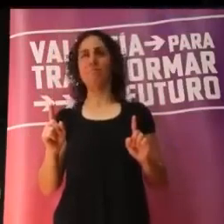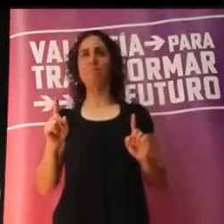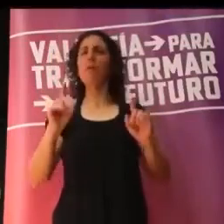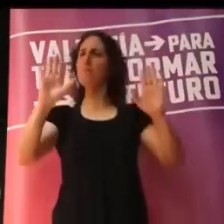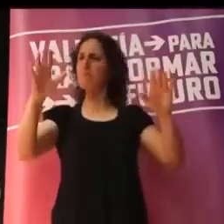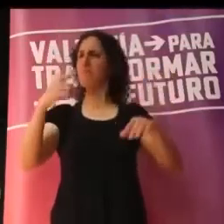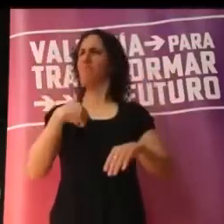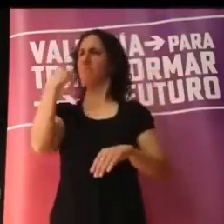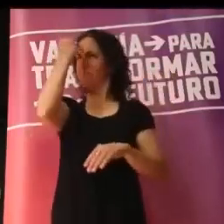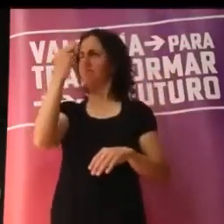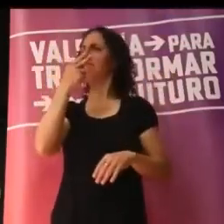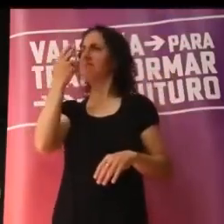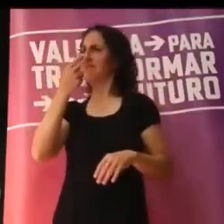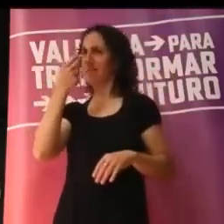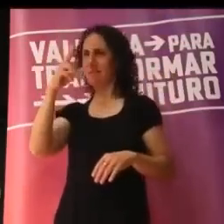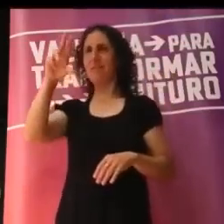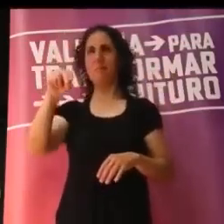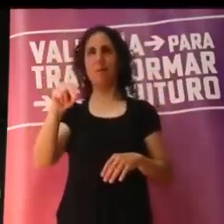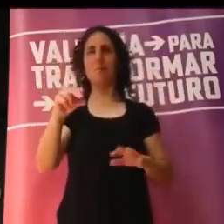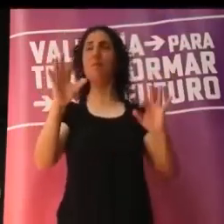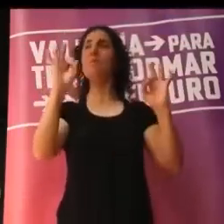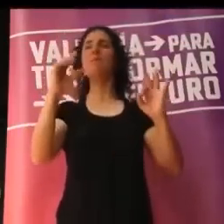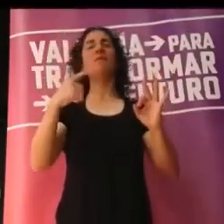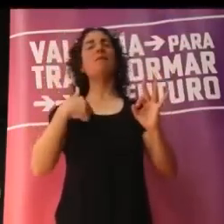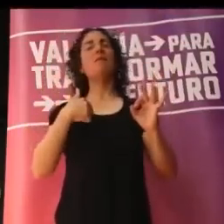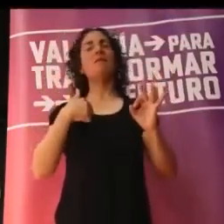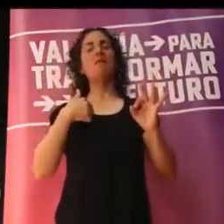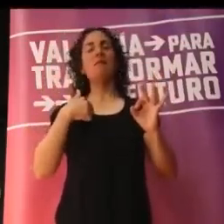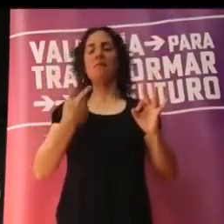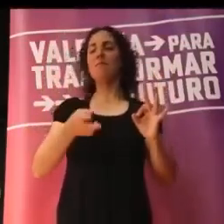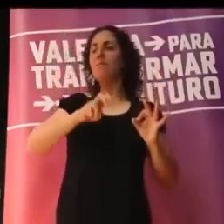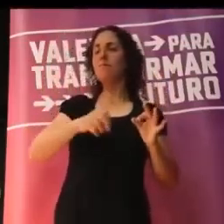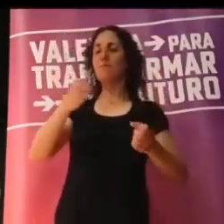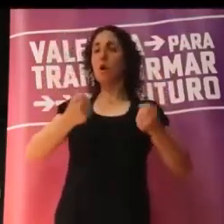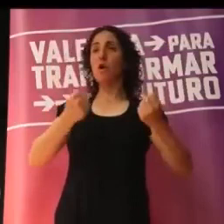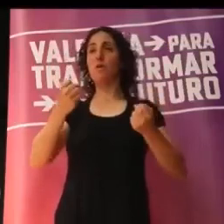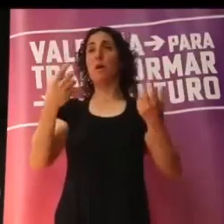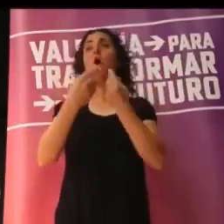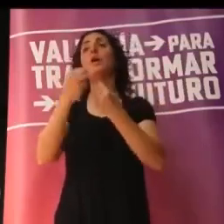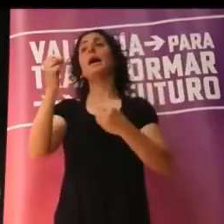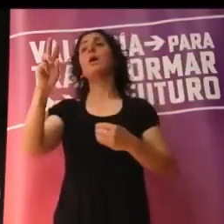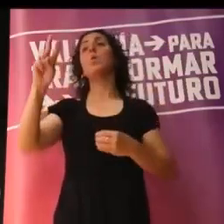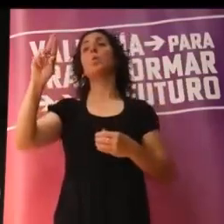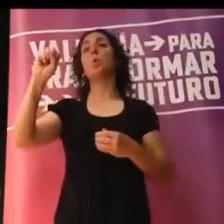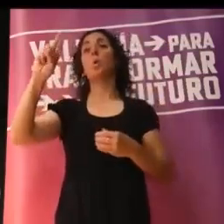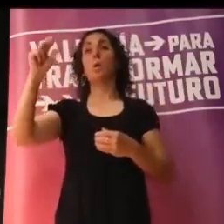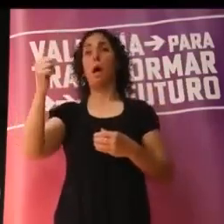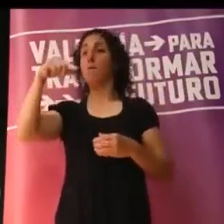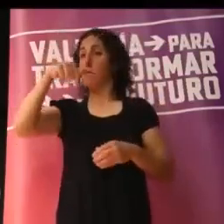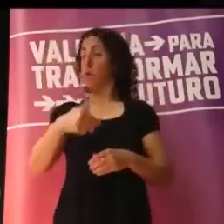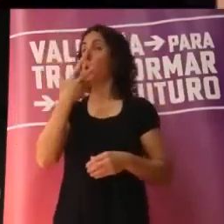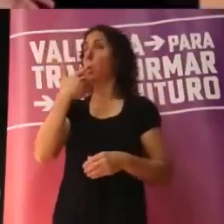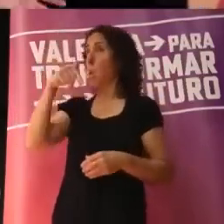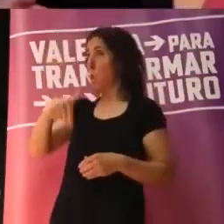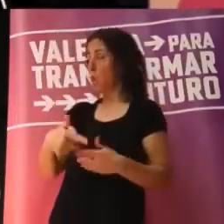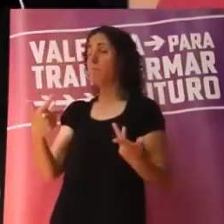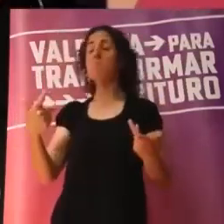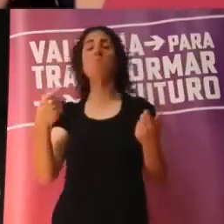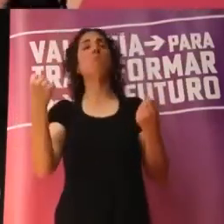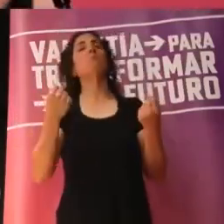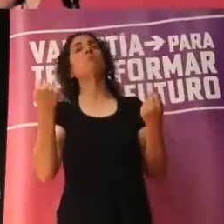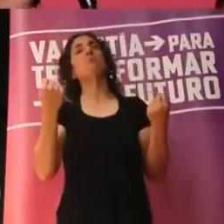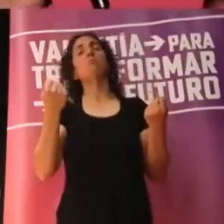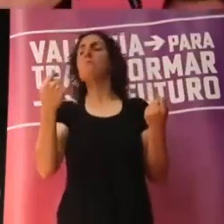interesantes. Sí. Cuando venía en el coche con Aurora, que la he conocido hoy, le he preguntado pues, por